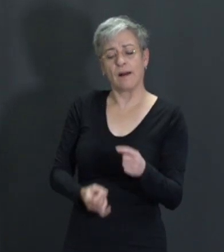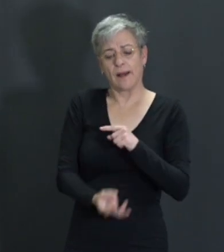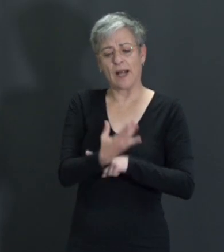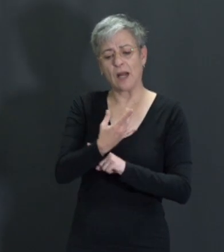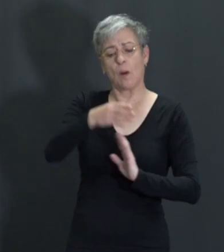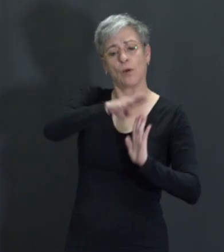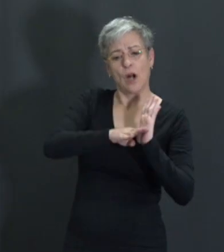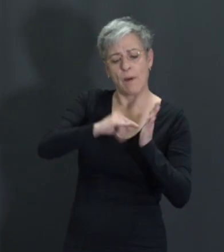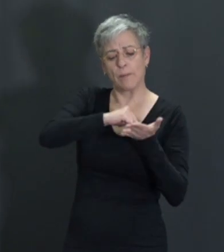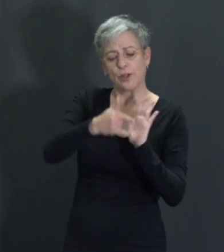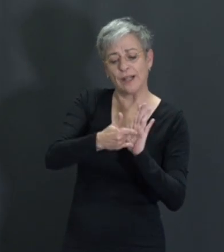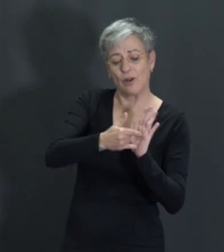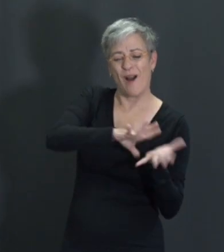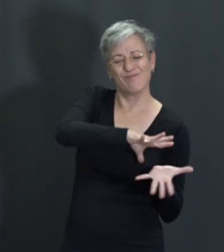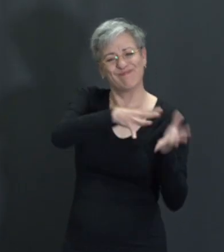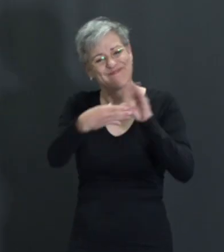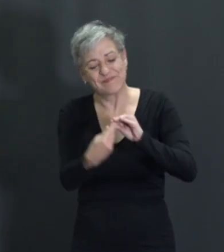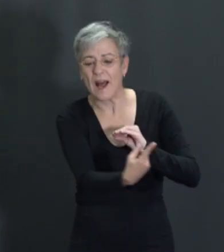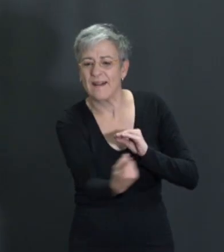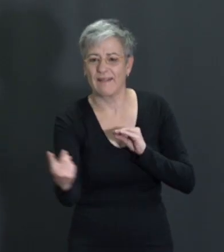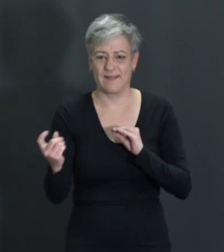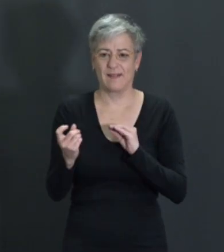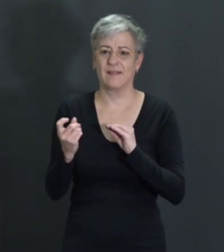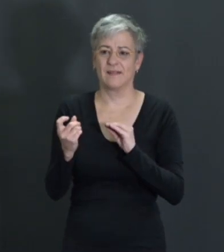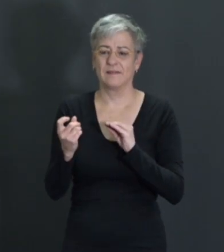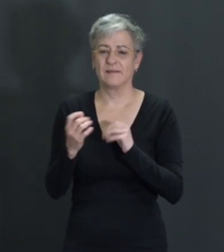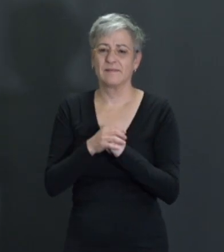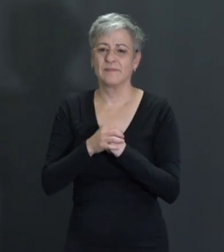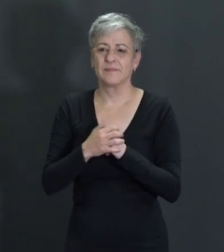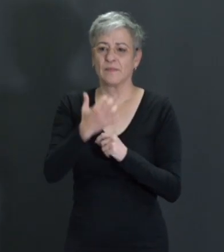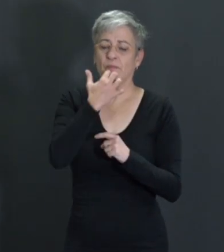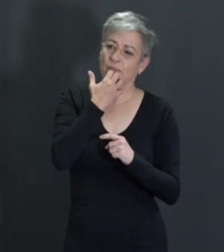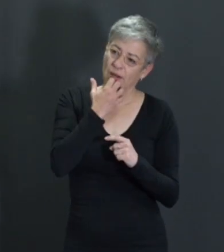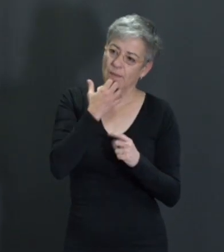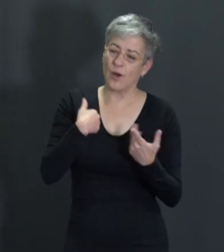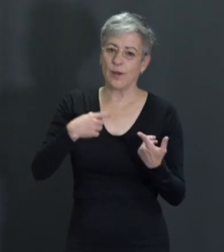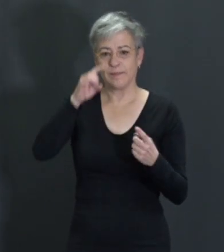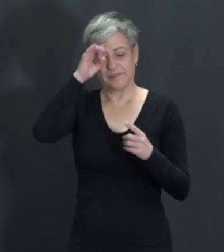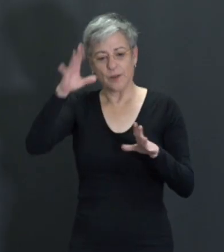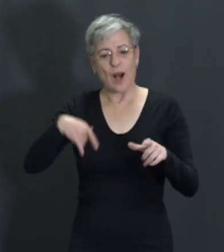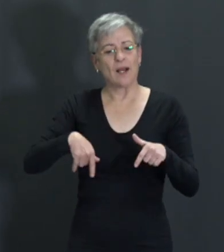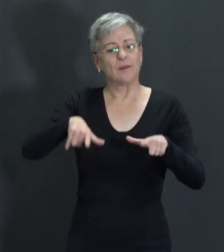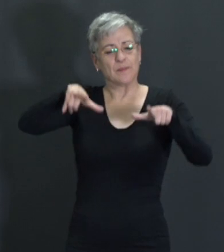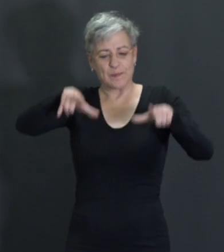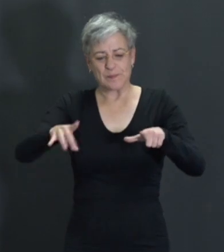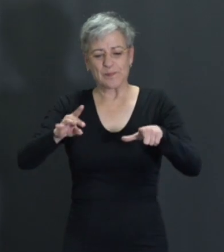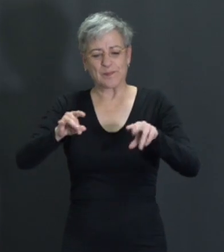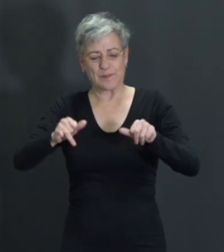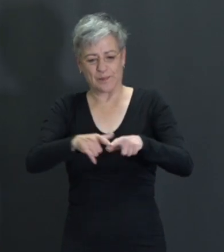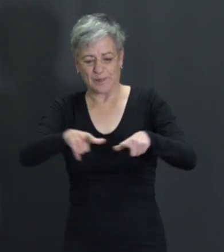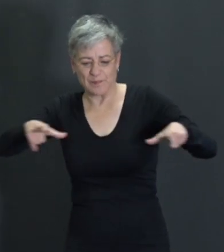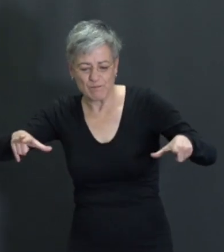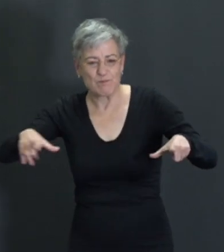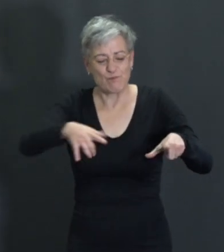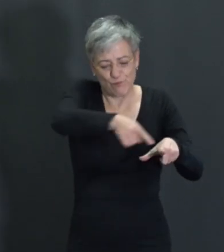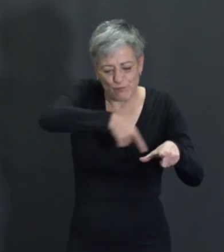más adecuados a las necesidades. Me estaba acordando de las famosas y controvertidas supermanzanas en